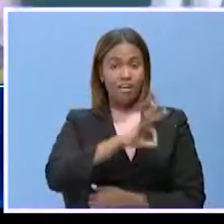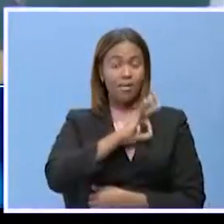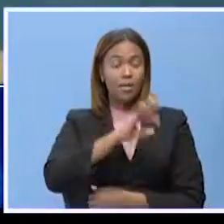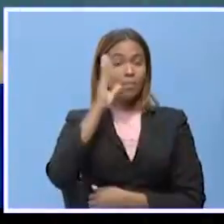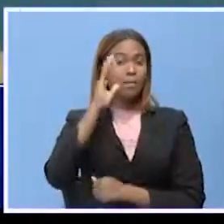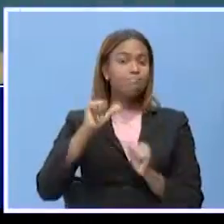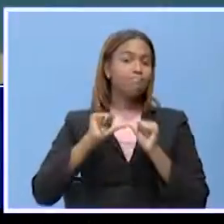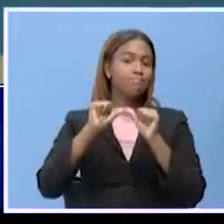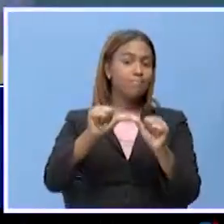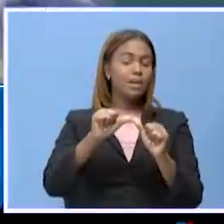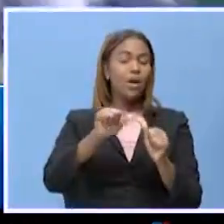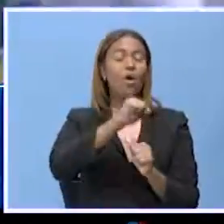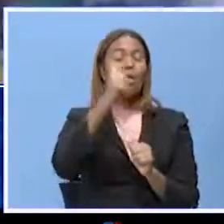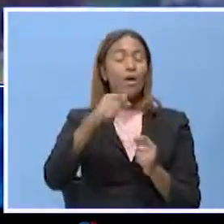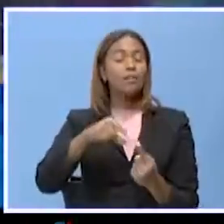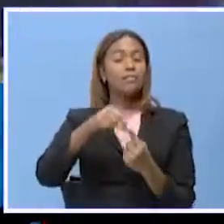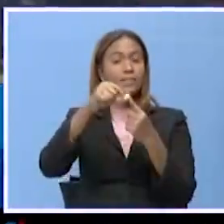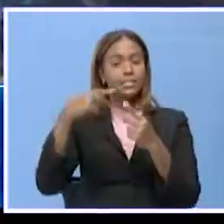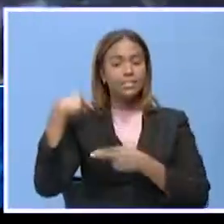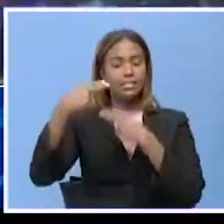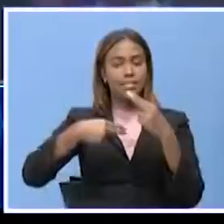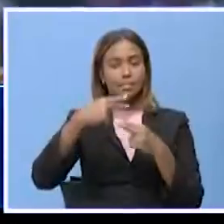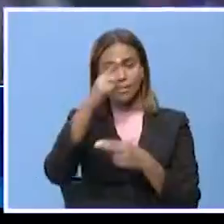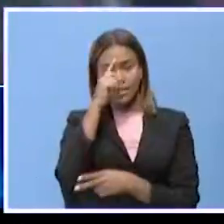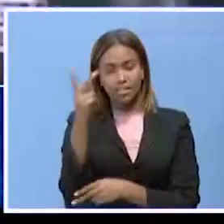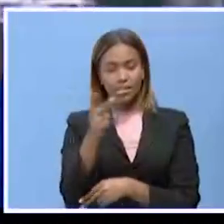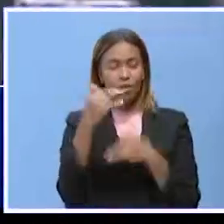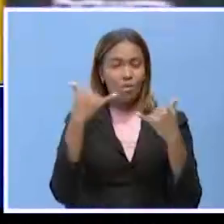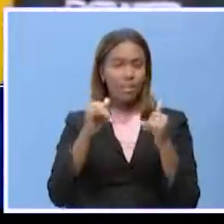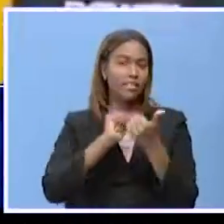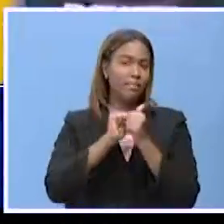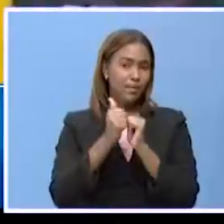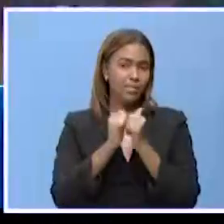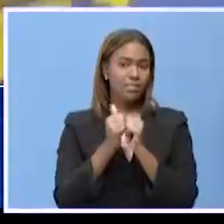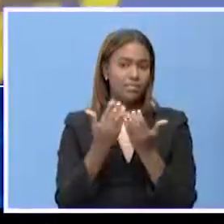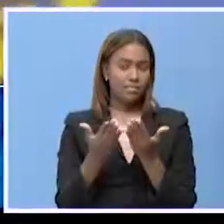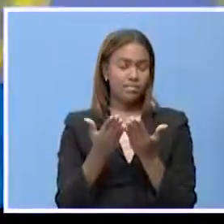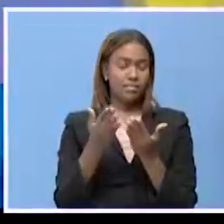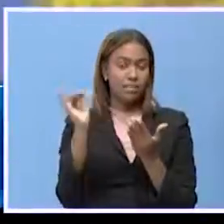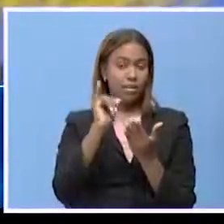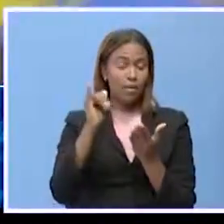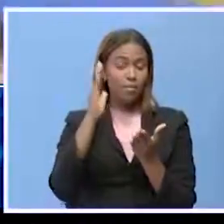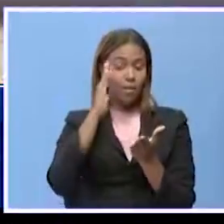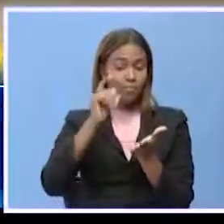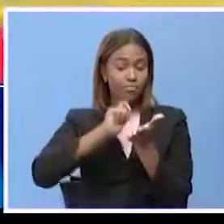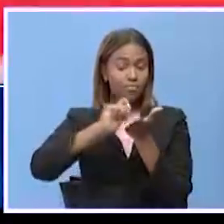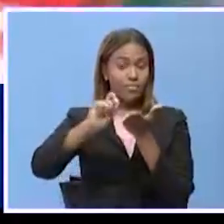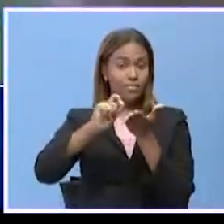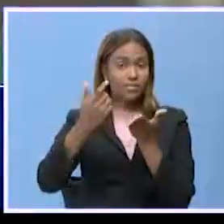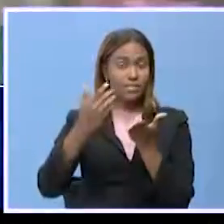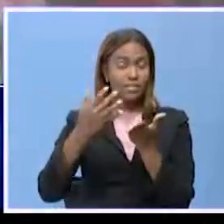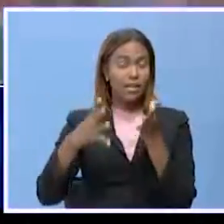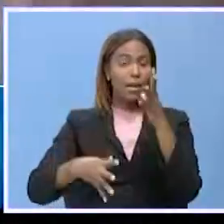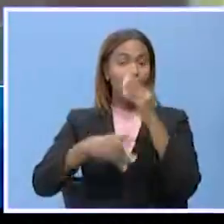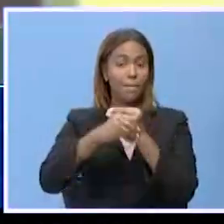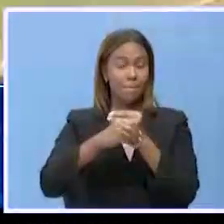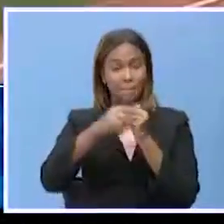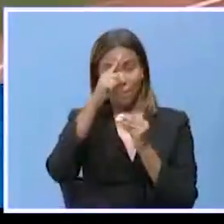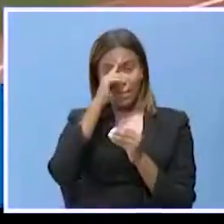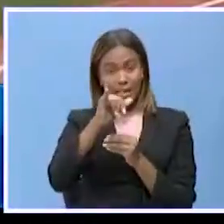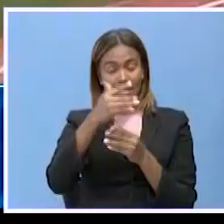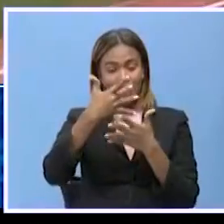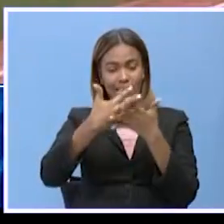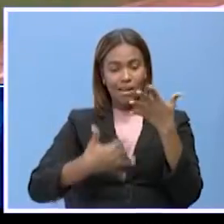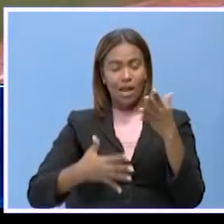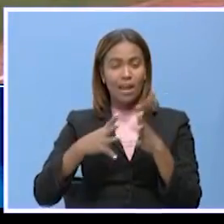dudas marcará otro clásico en la historia de ambos rivales en el deporte, y se escribirá una hoja más del libro